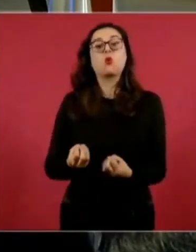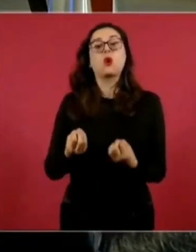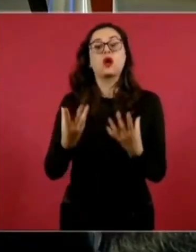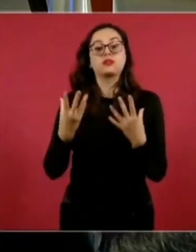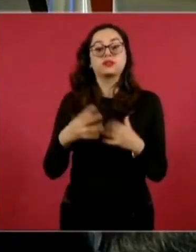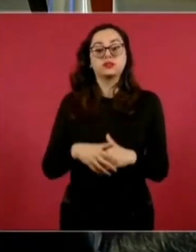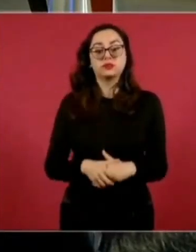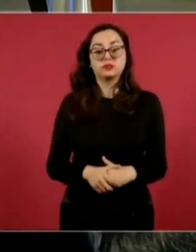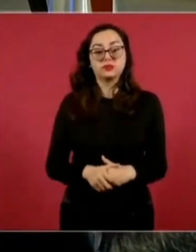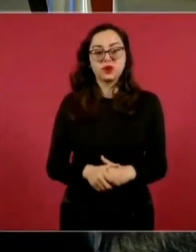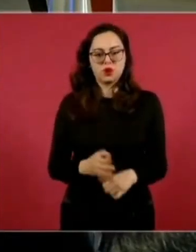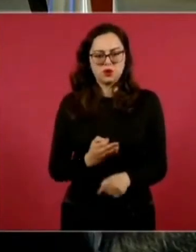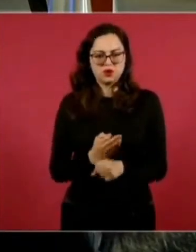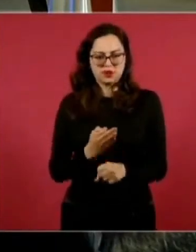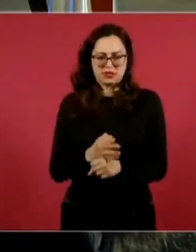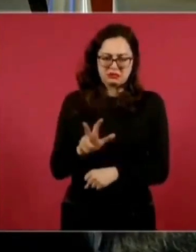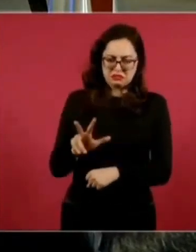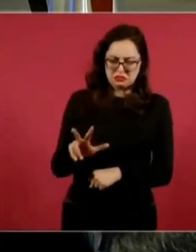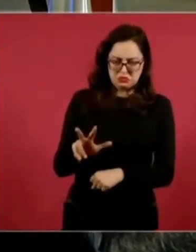Ya como a 18.